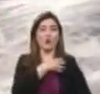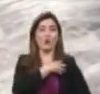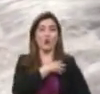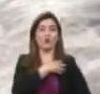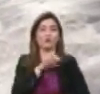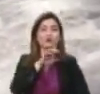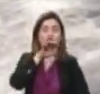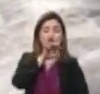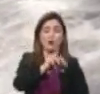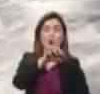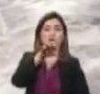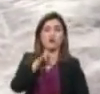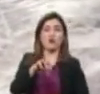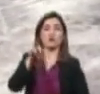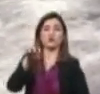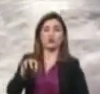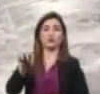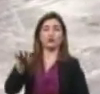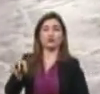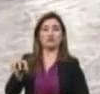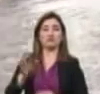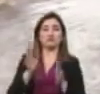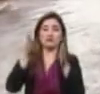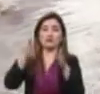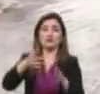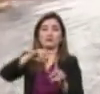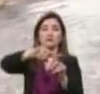de promoción se fueron con él.